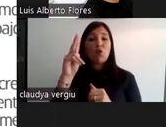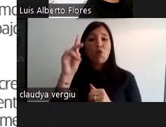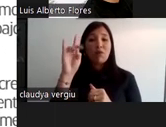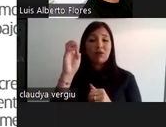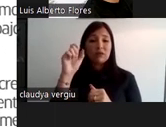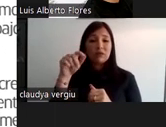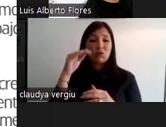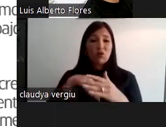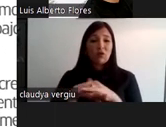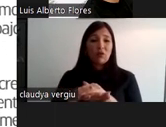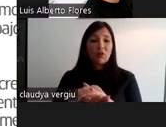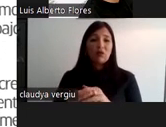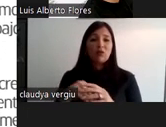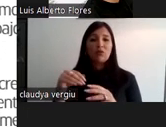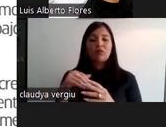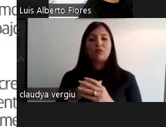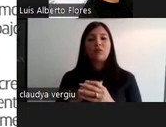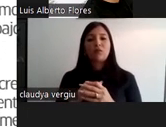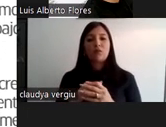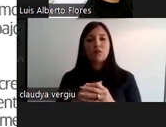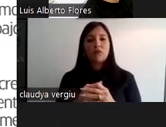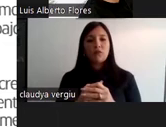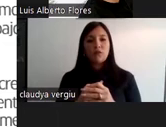debajo de los otros dos elementos como podemos